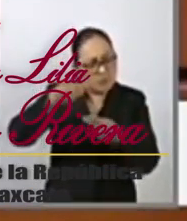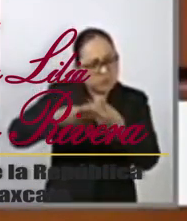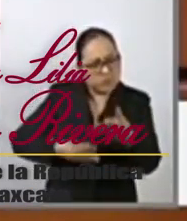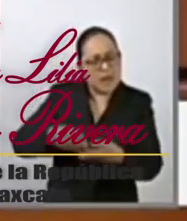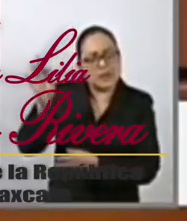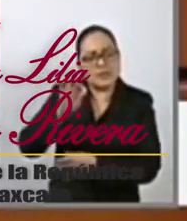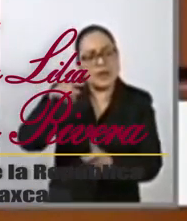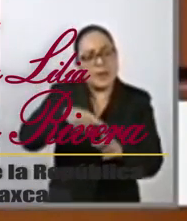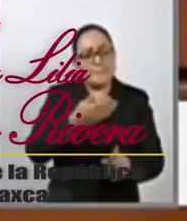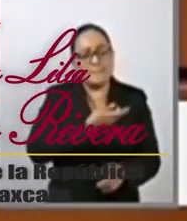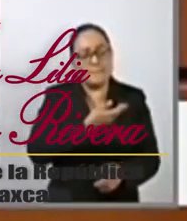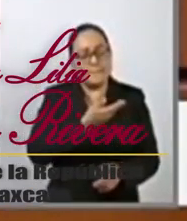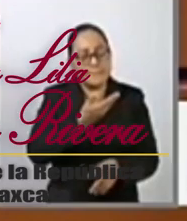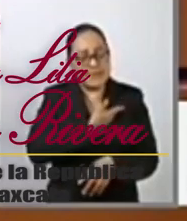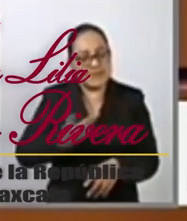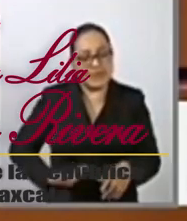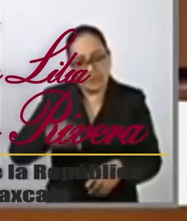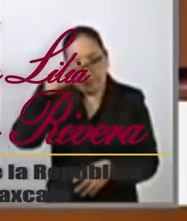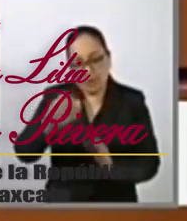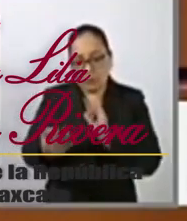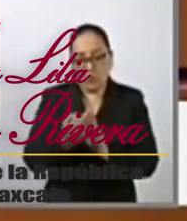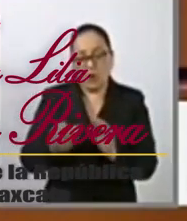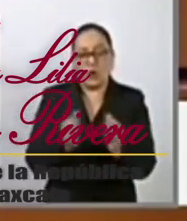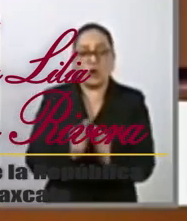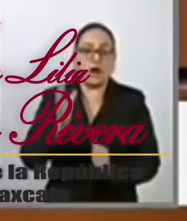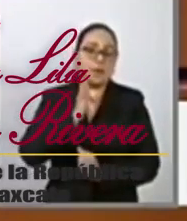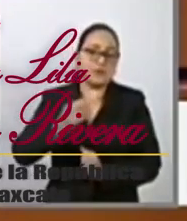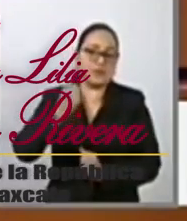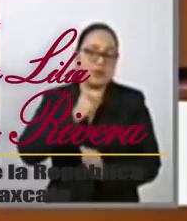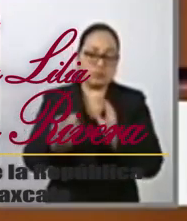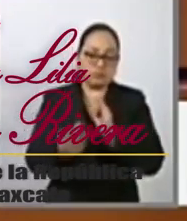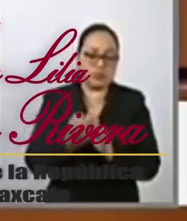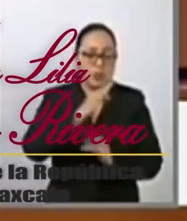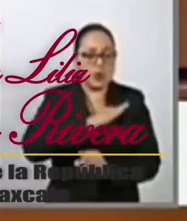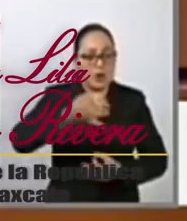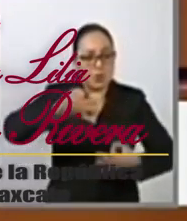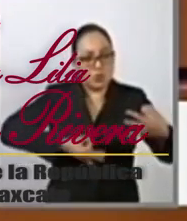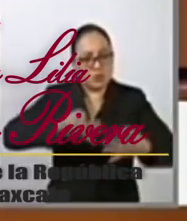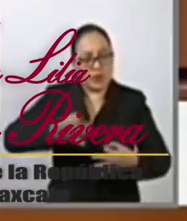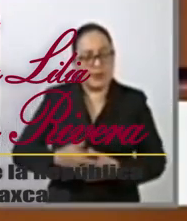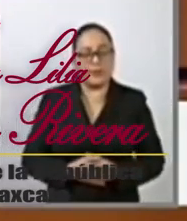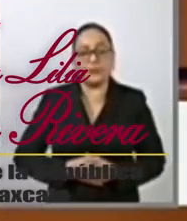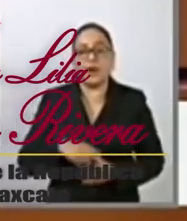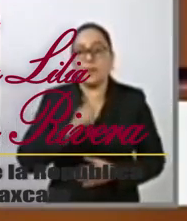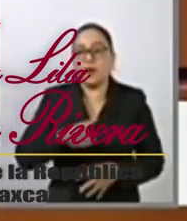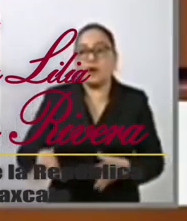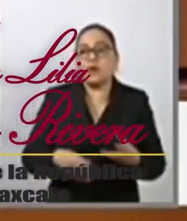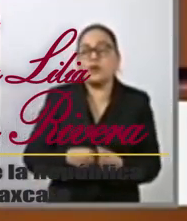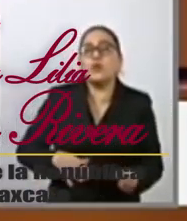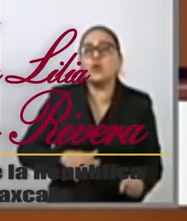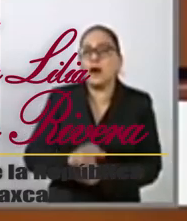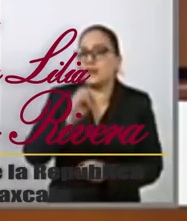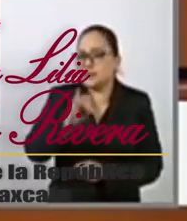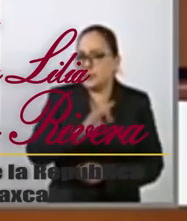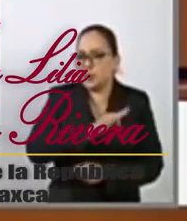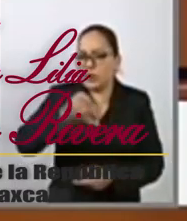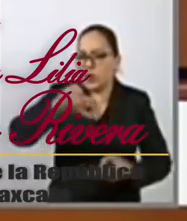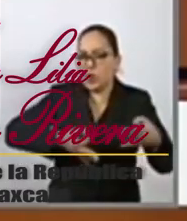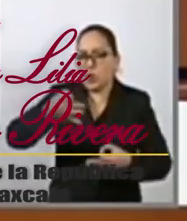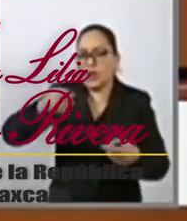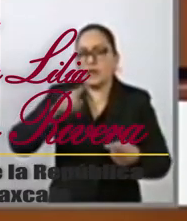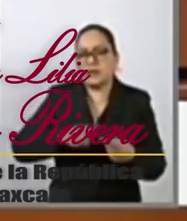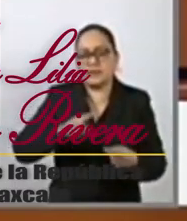ser juzgado penalmente ante la Cámara de Senadores. En este sentido, se agregan como causales de procedencia los